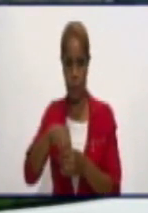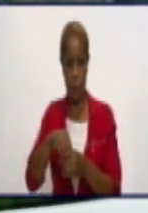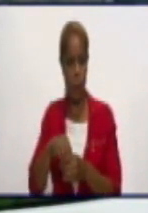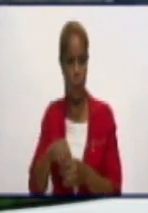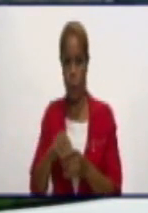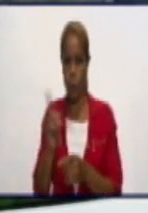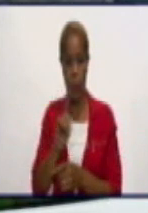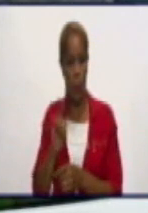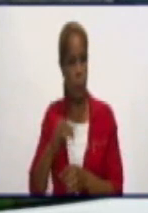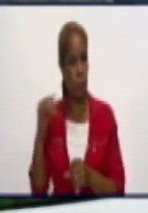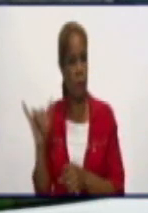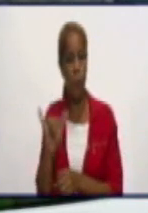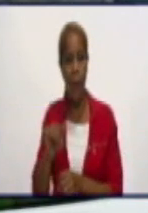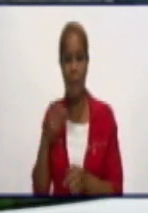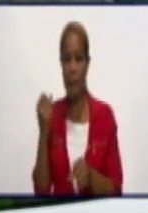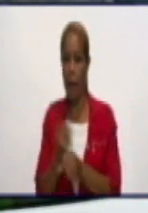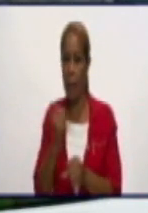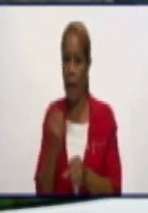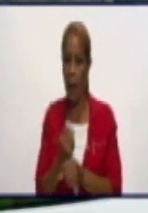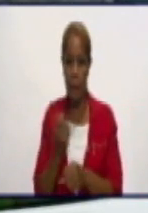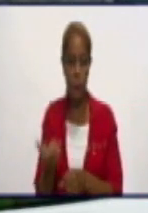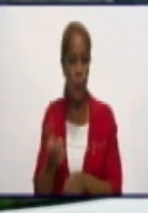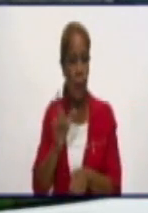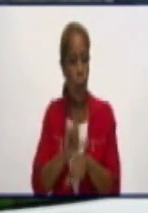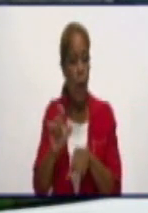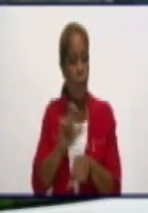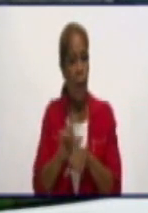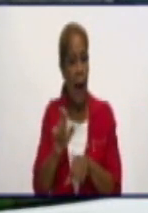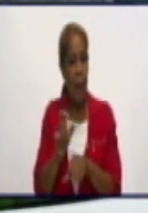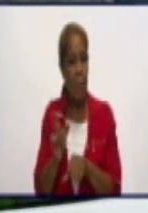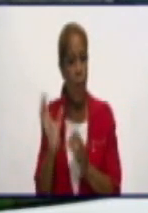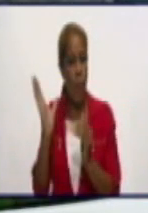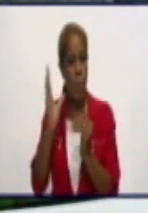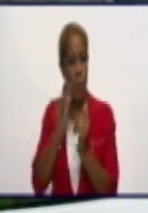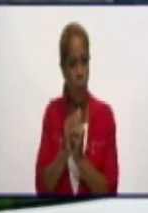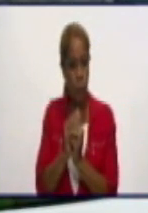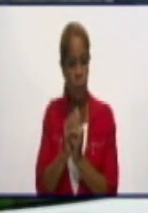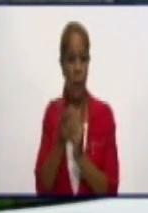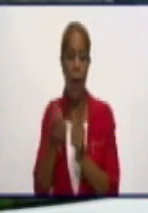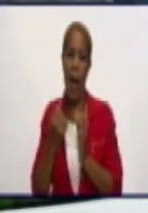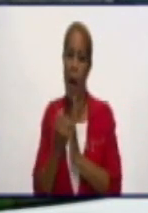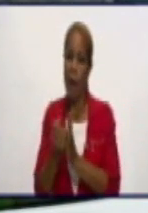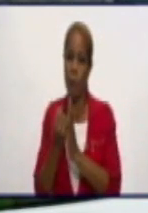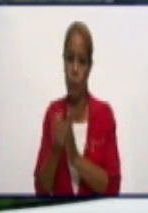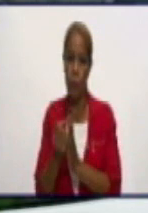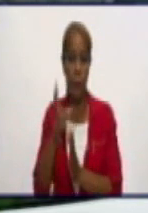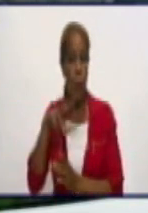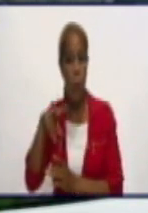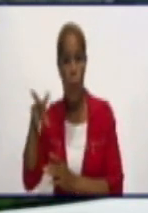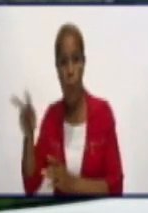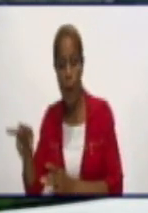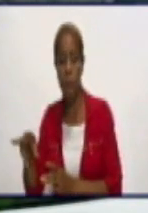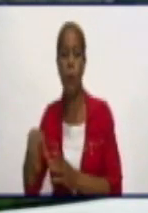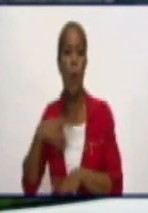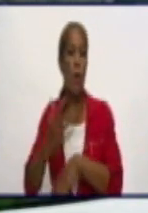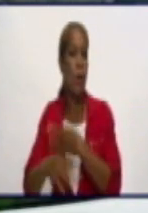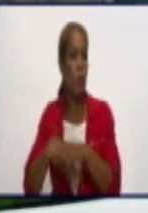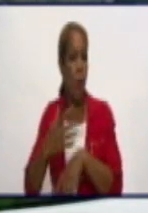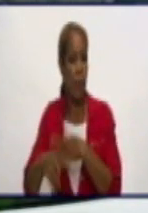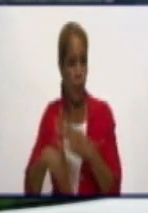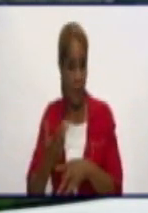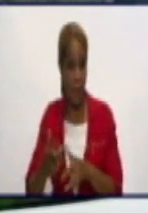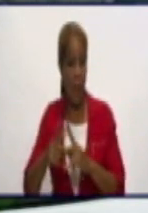noche en los campos, pasaron la noche descubriendo dónde estaban las averías para